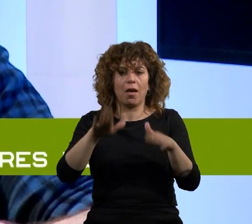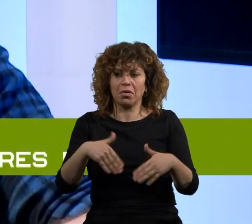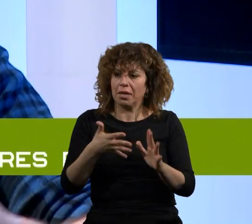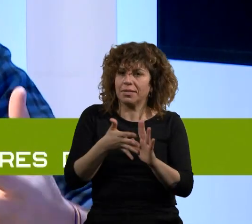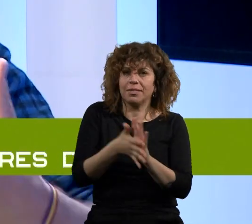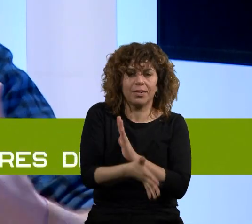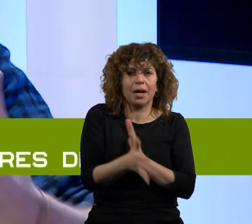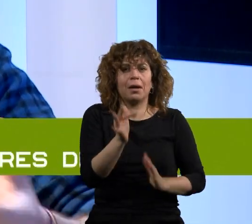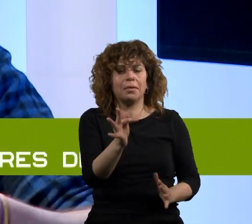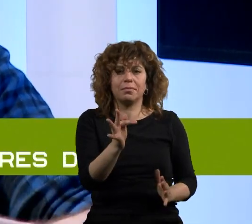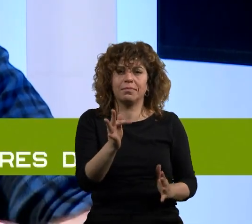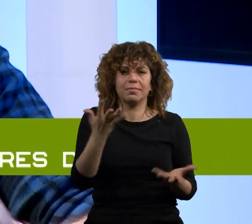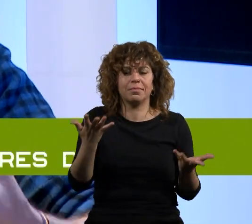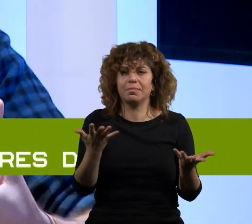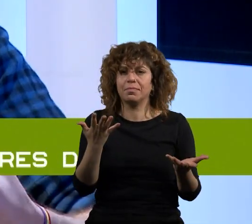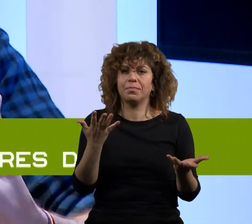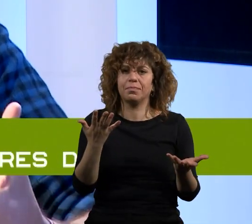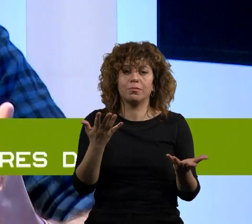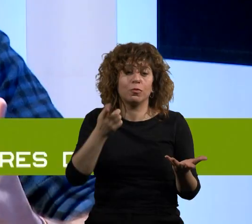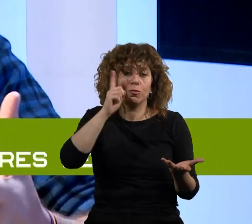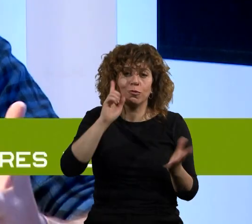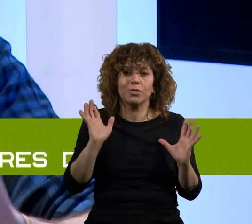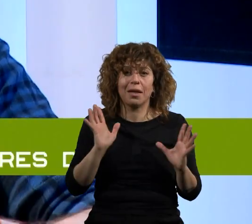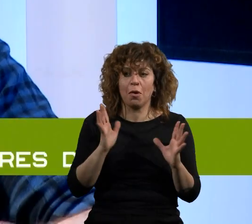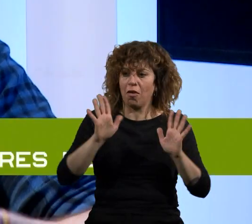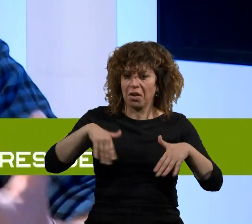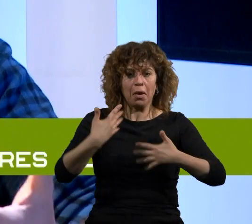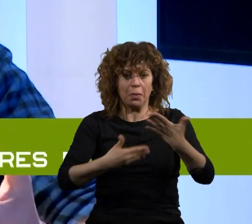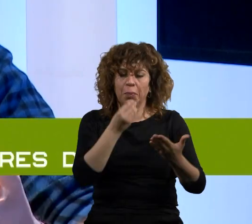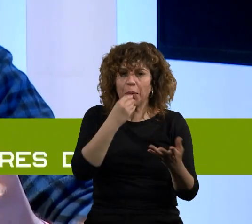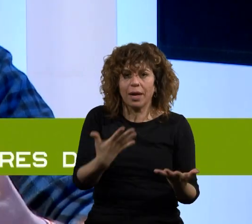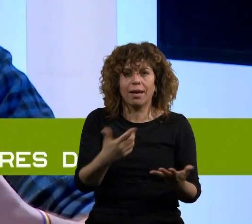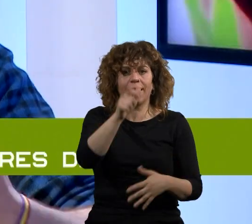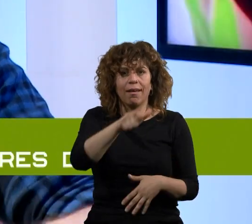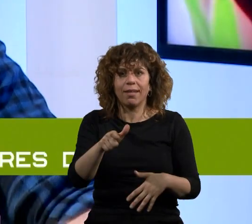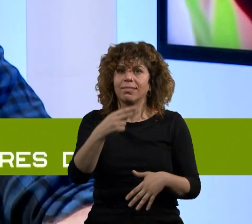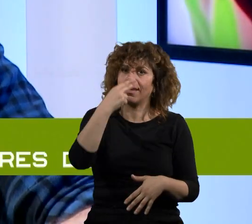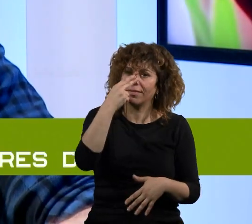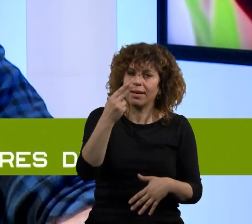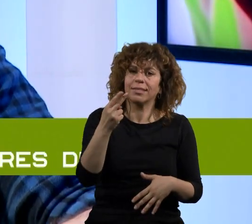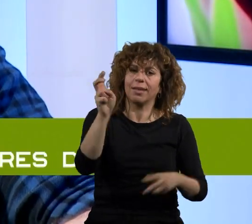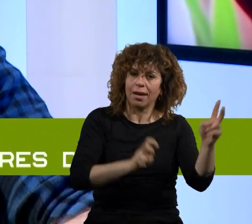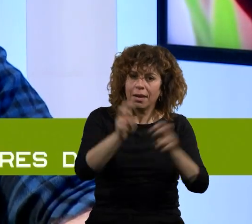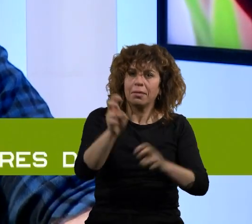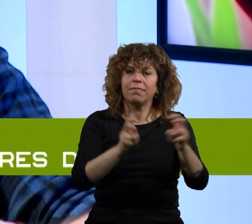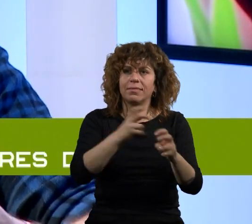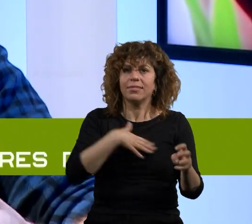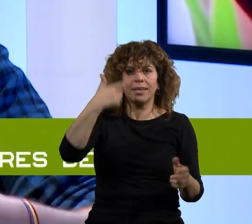está, no sé, cómo está funcionando, ¿no? Cómo la gente quiere ir a ver esto y cómo la gente quiere